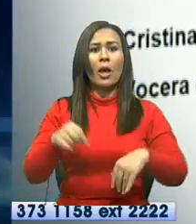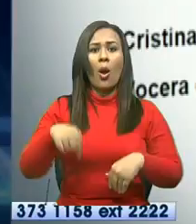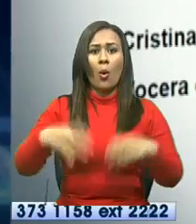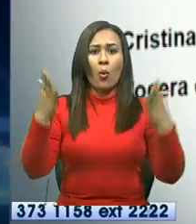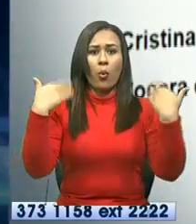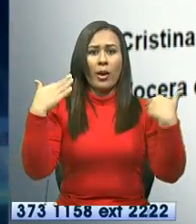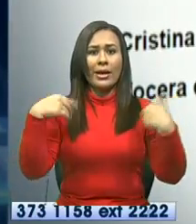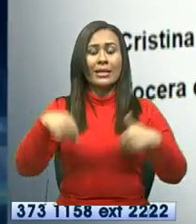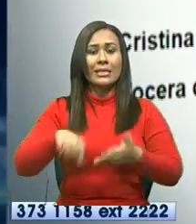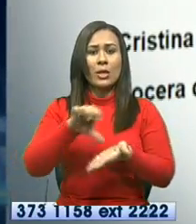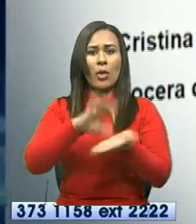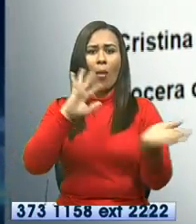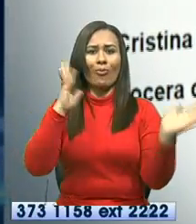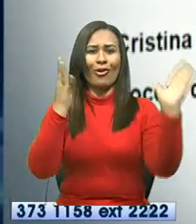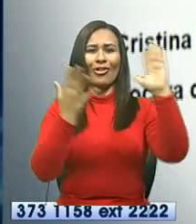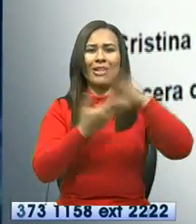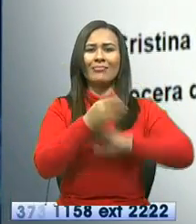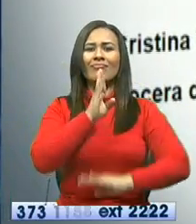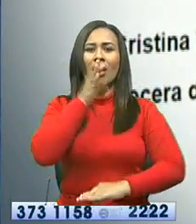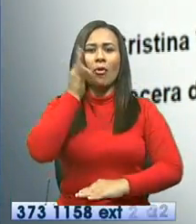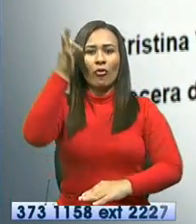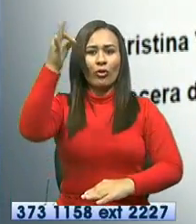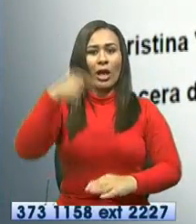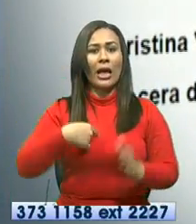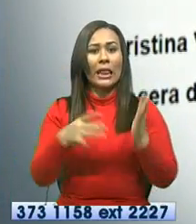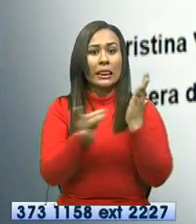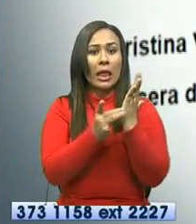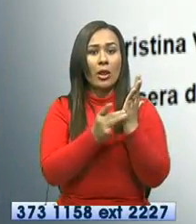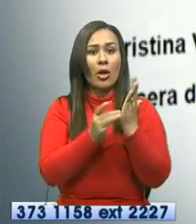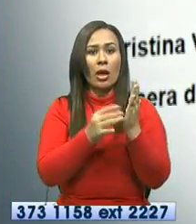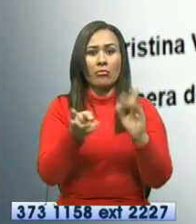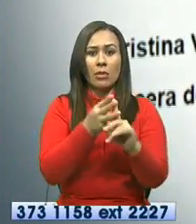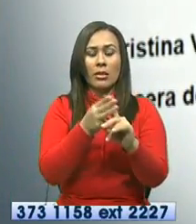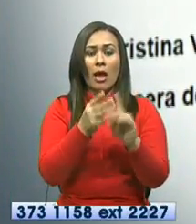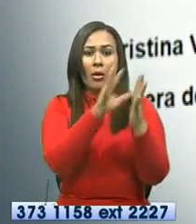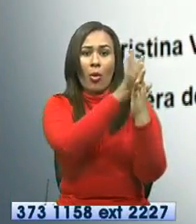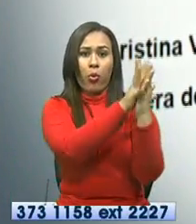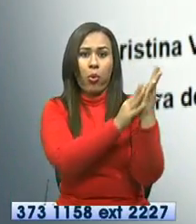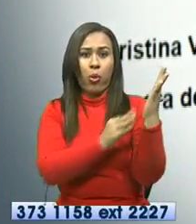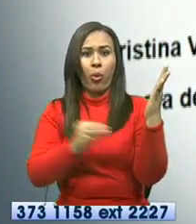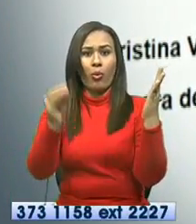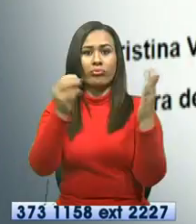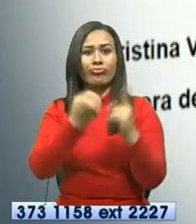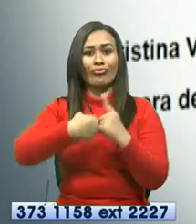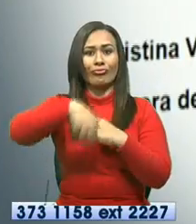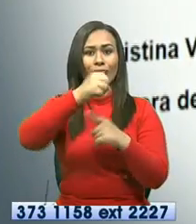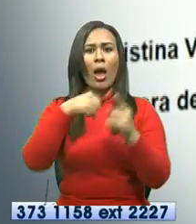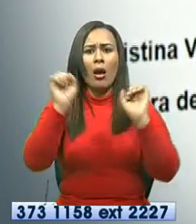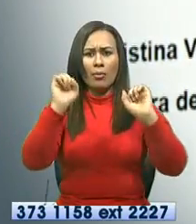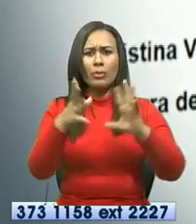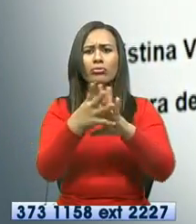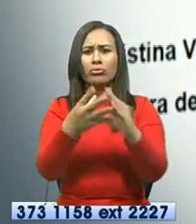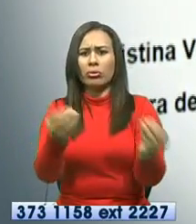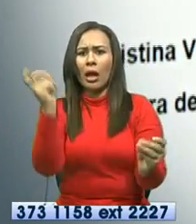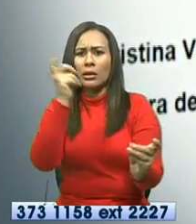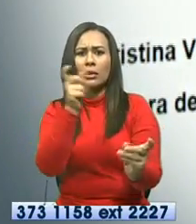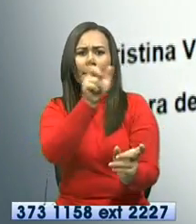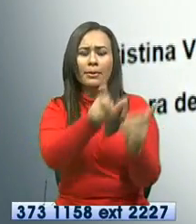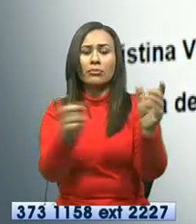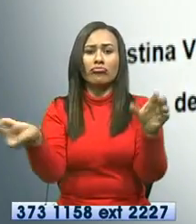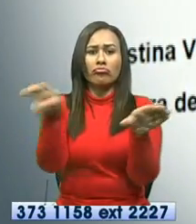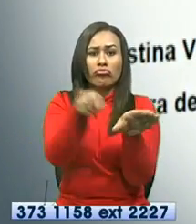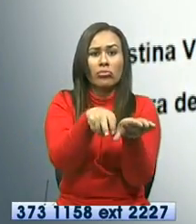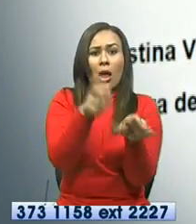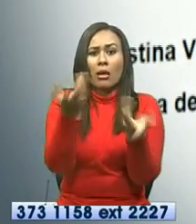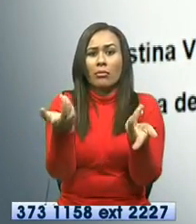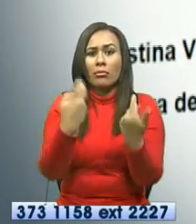es una ciudad moderna y que mira hacia el futuro. La tecnología de aplicaciones como Uber puede contribuir a solucionar las necesidades de movilidad de